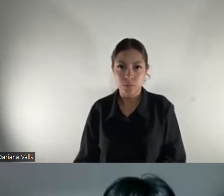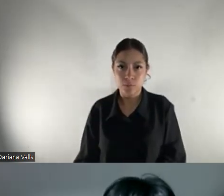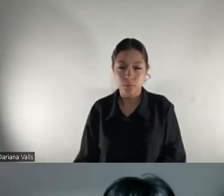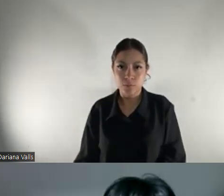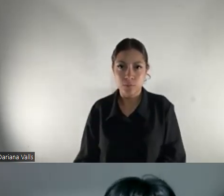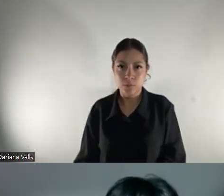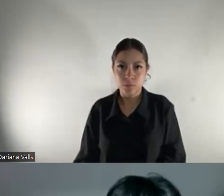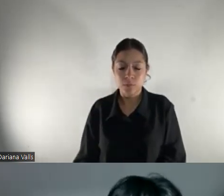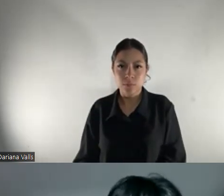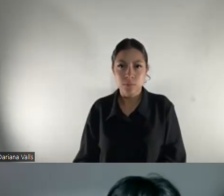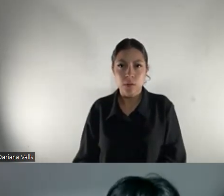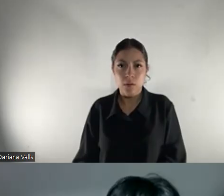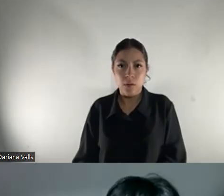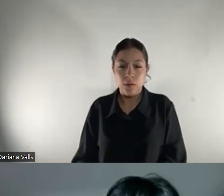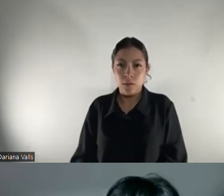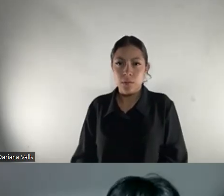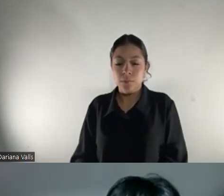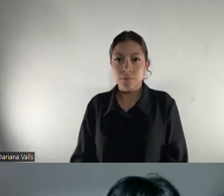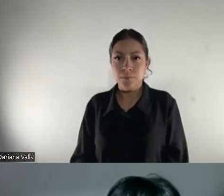Gracias.